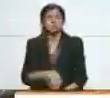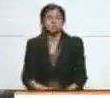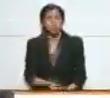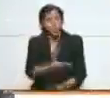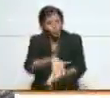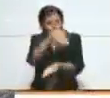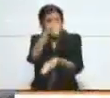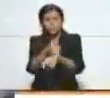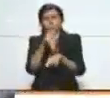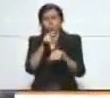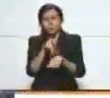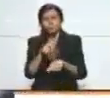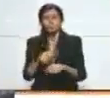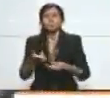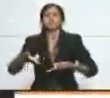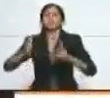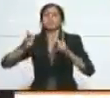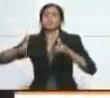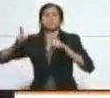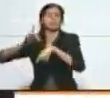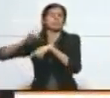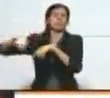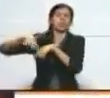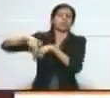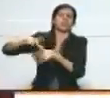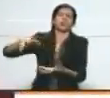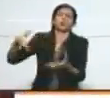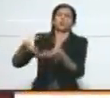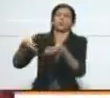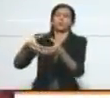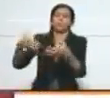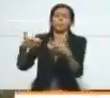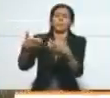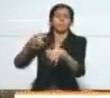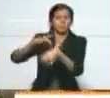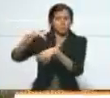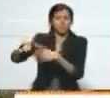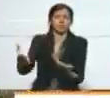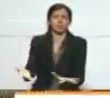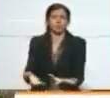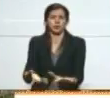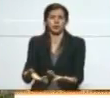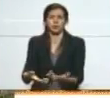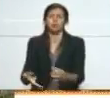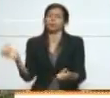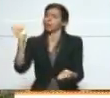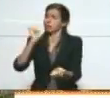Vayan a la cárcel por irresponsables.